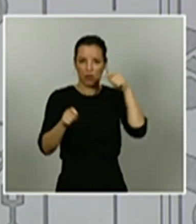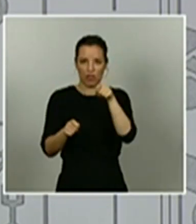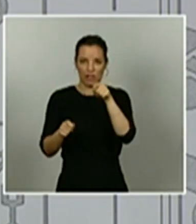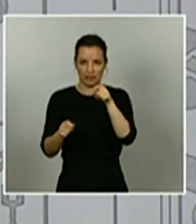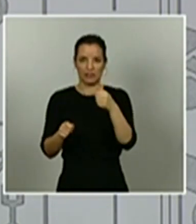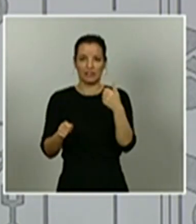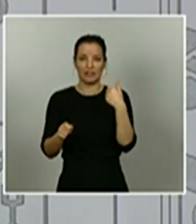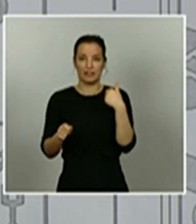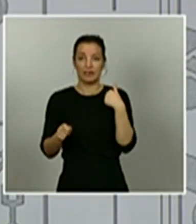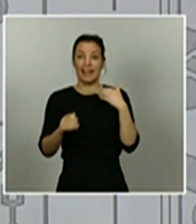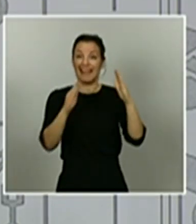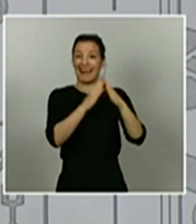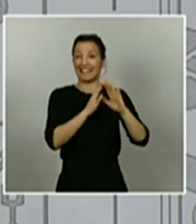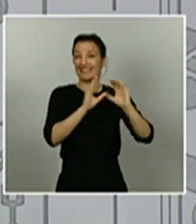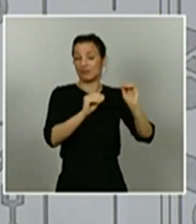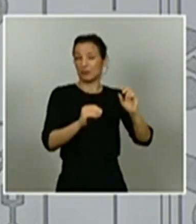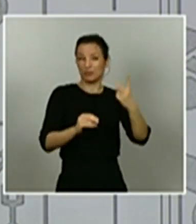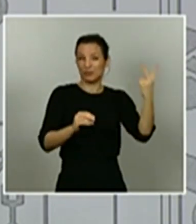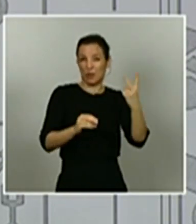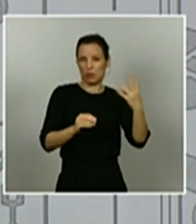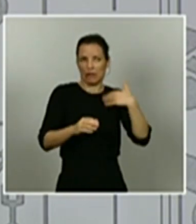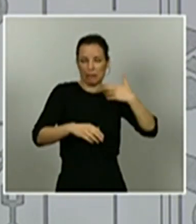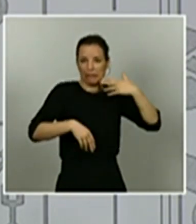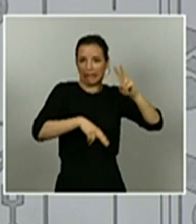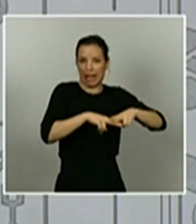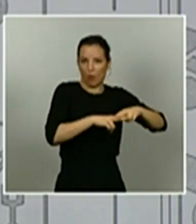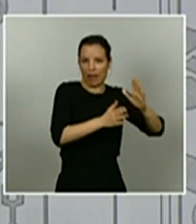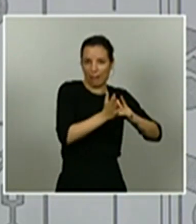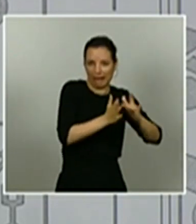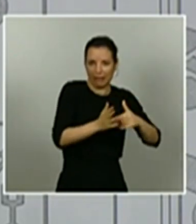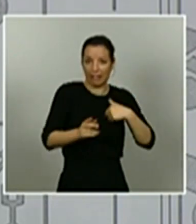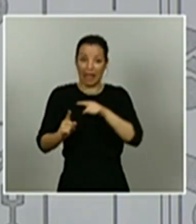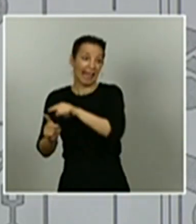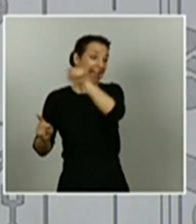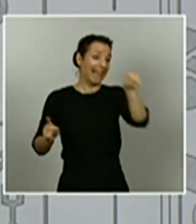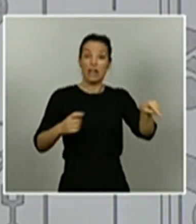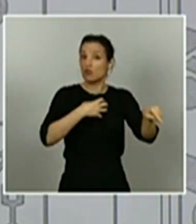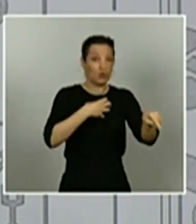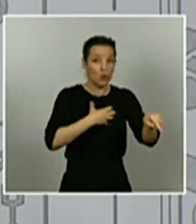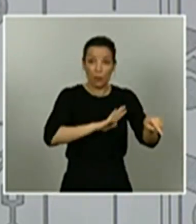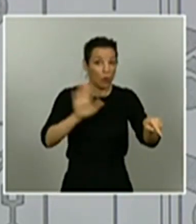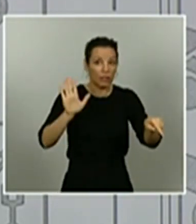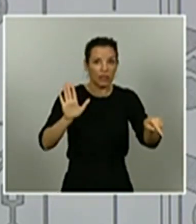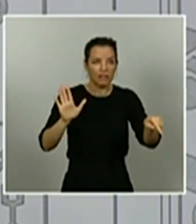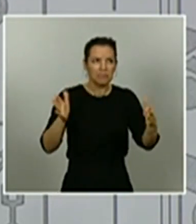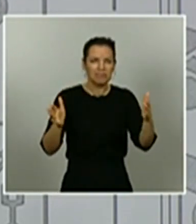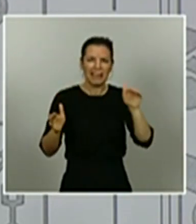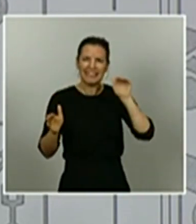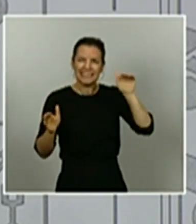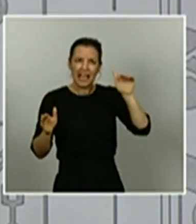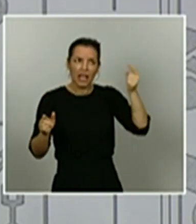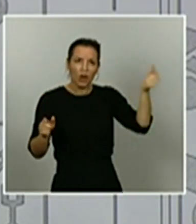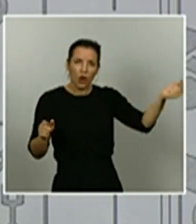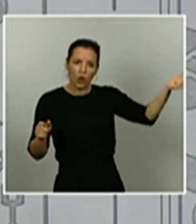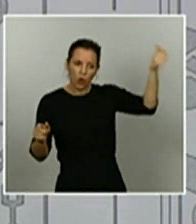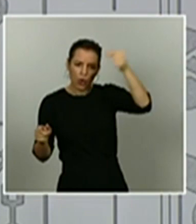segunda residencia en Tarragona o en Valencia, no sería lógico que un extranjero pudiera ir a su segunda residencia